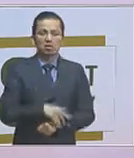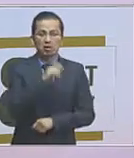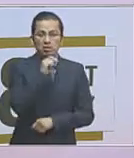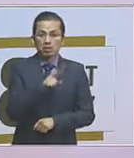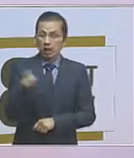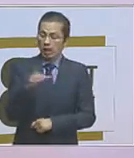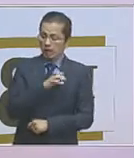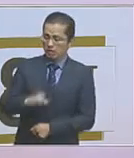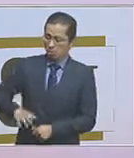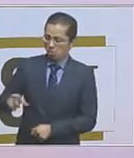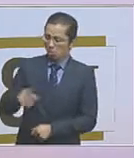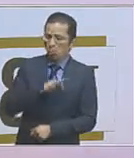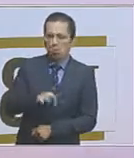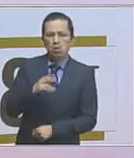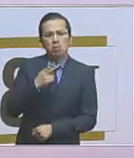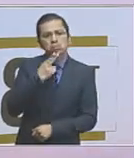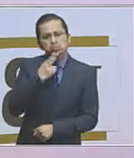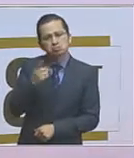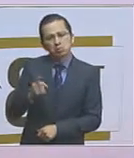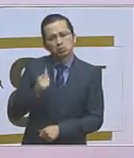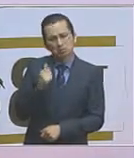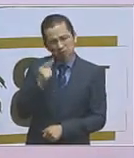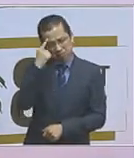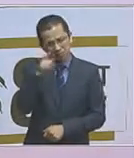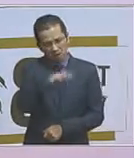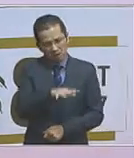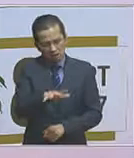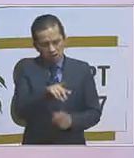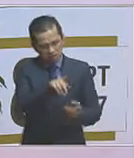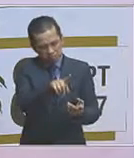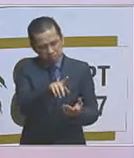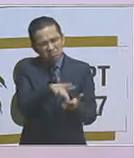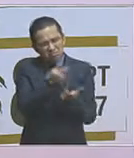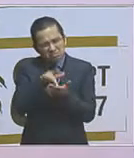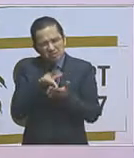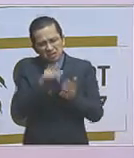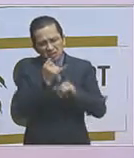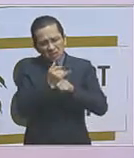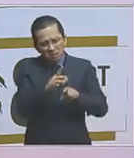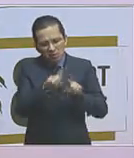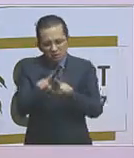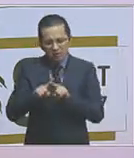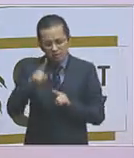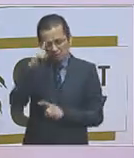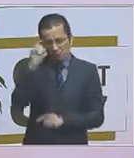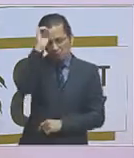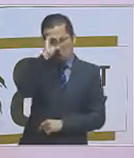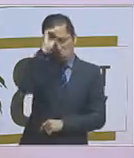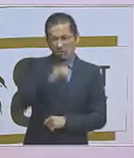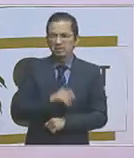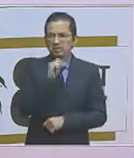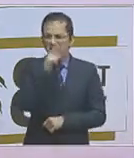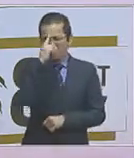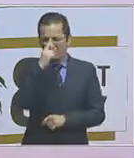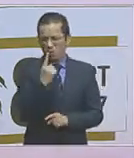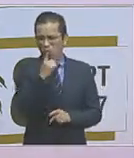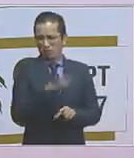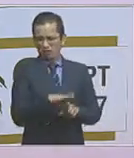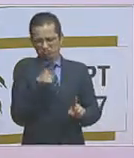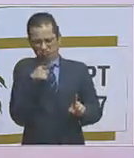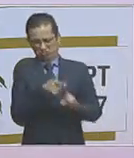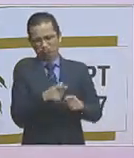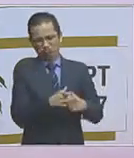electorado según su comportamiento relevado en redes y hacer lo que se llama ahora él hyper targeting para construir